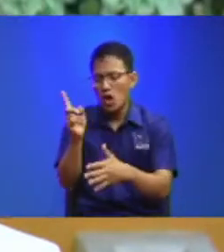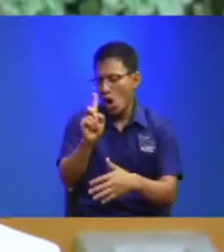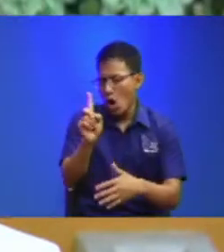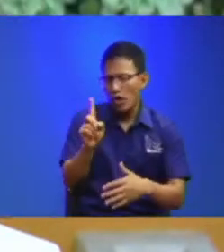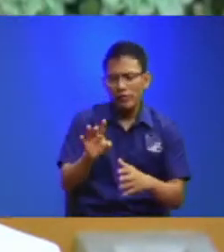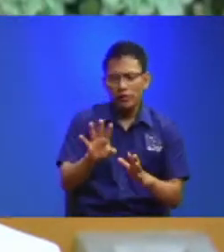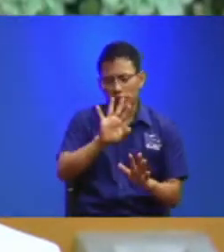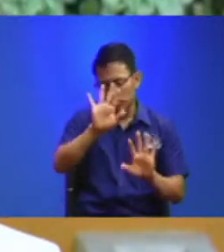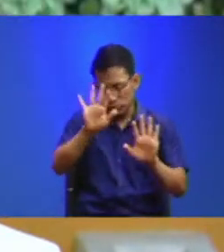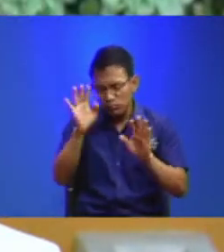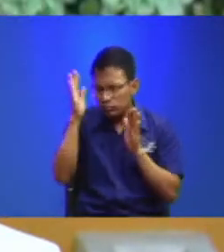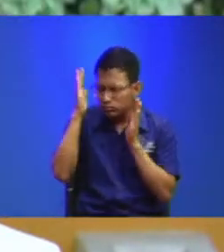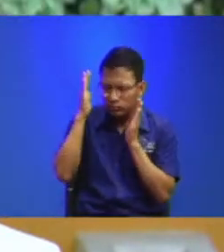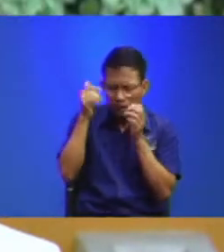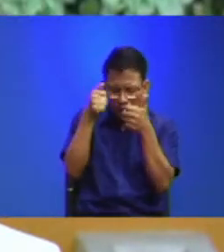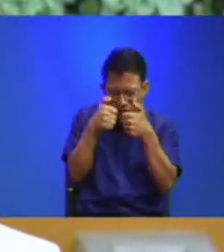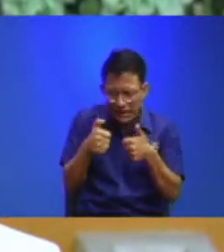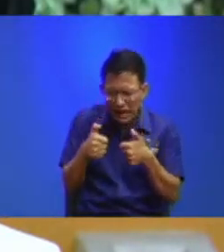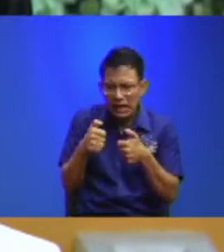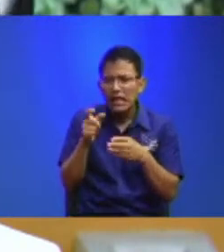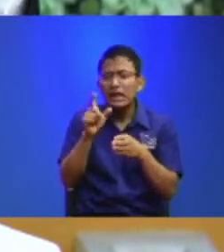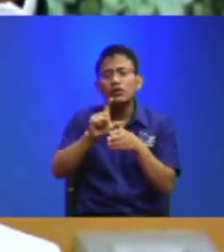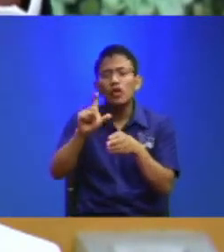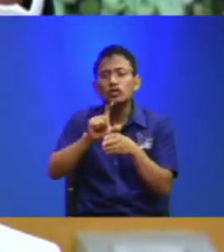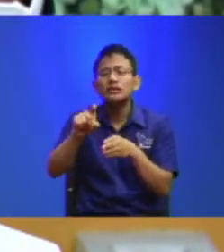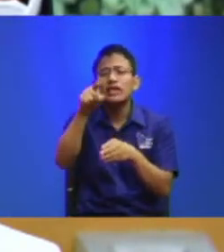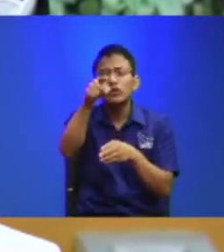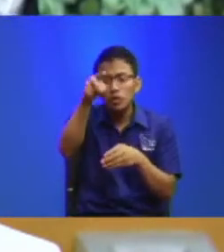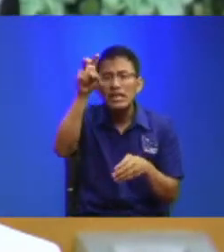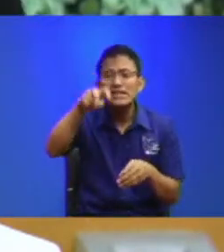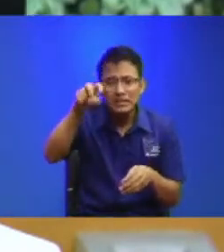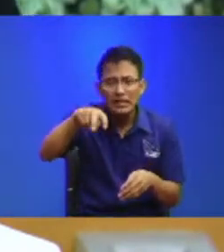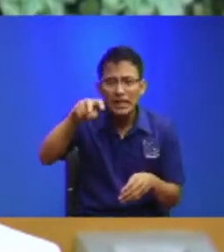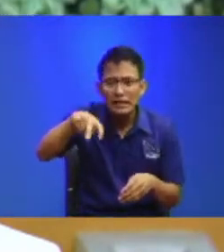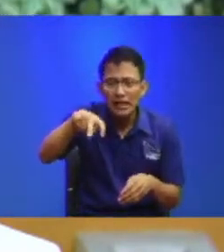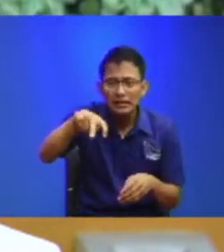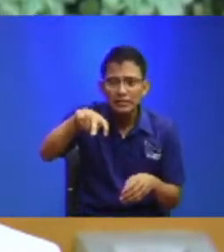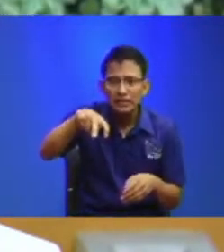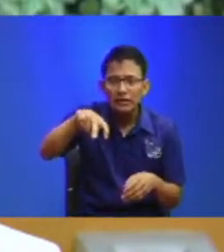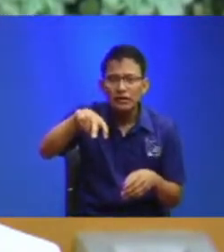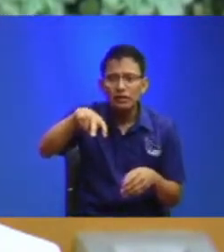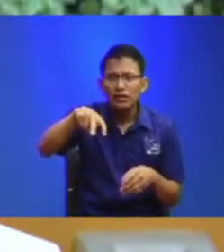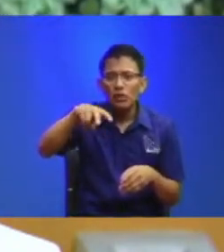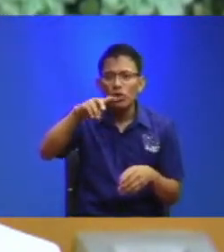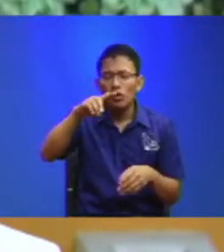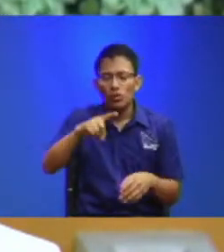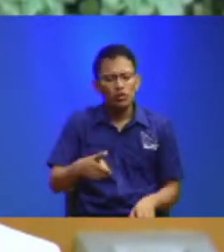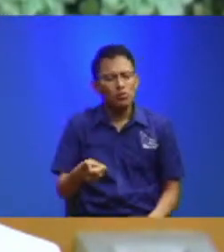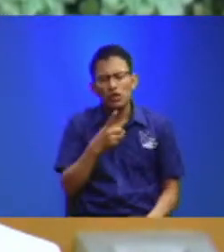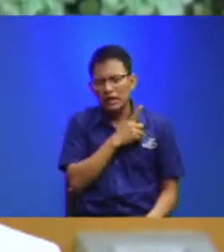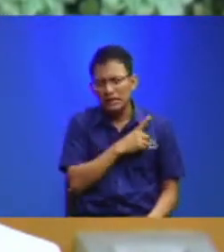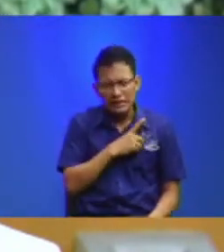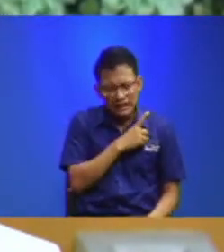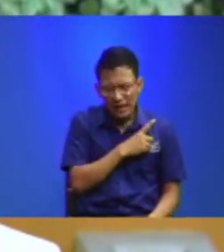tener que tener discernimiento, lo que se necesita y lo que se desea para después.